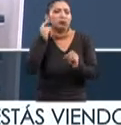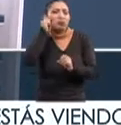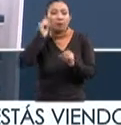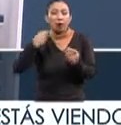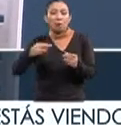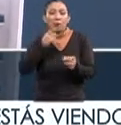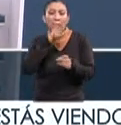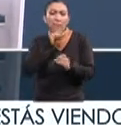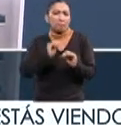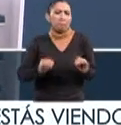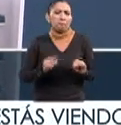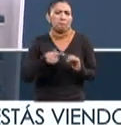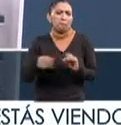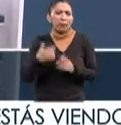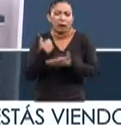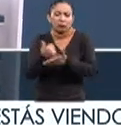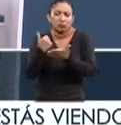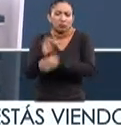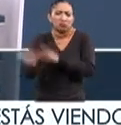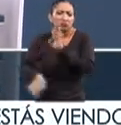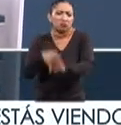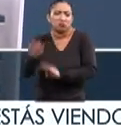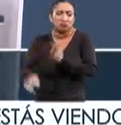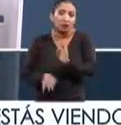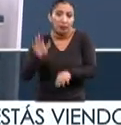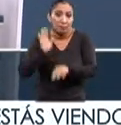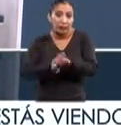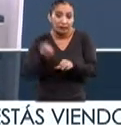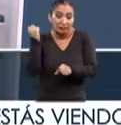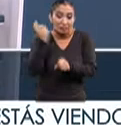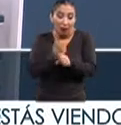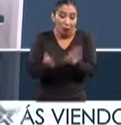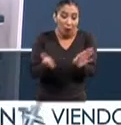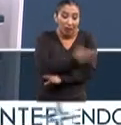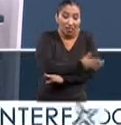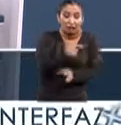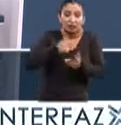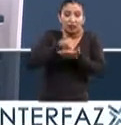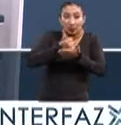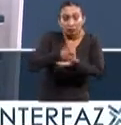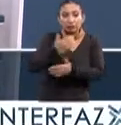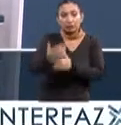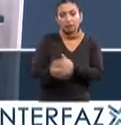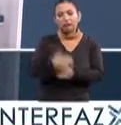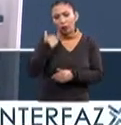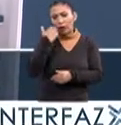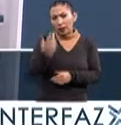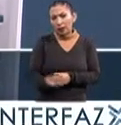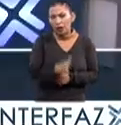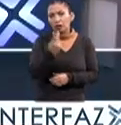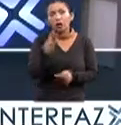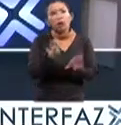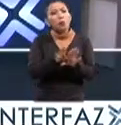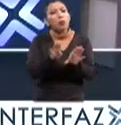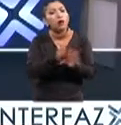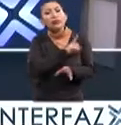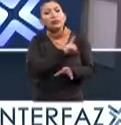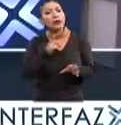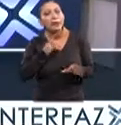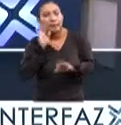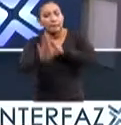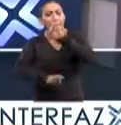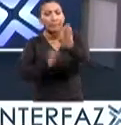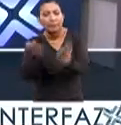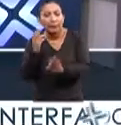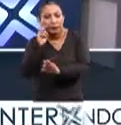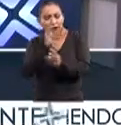tiempo. El trabajo que se tiene que hacer entre más temprana edad, mejor. Claro, eso es justamente lo que te quería preguntar, Sandra. ¿Cómo se debe de hacer este